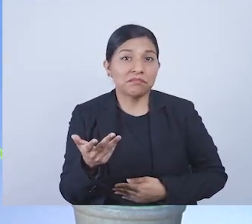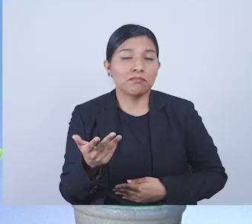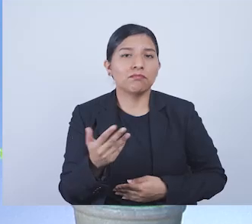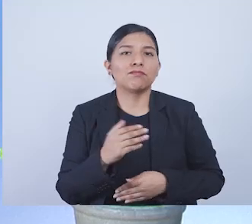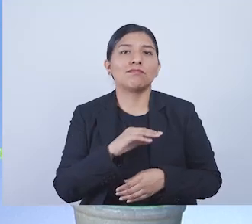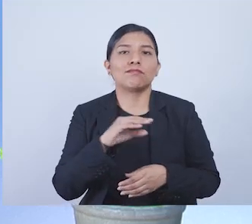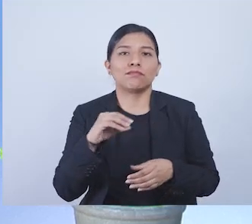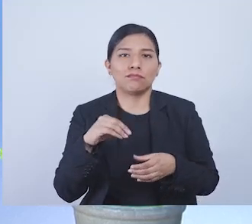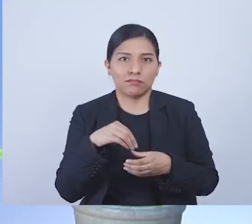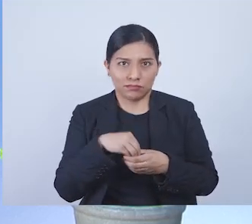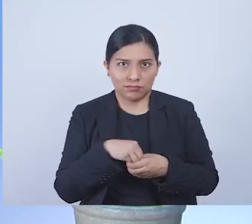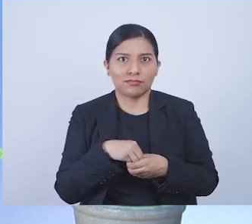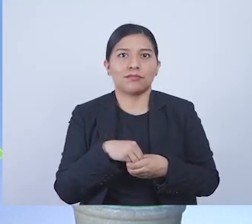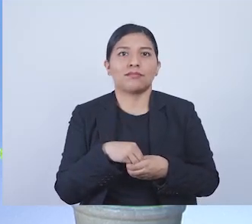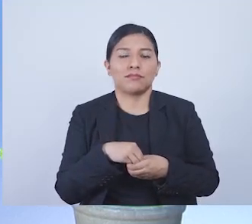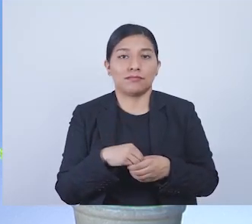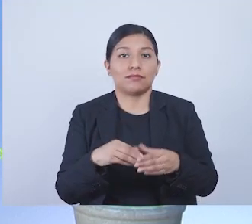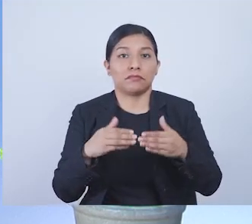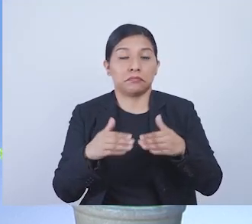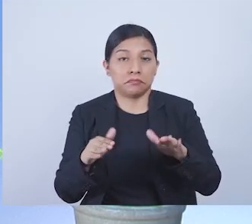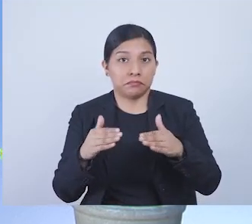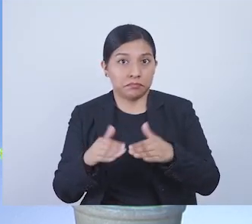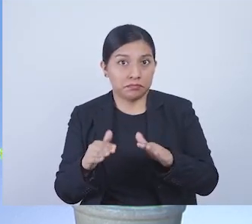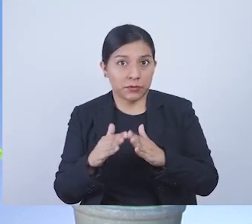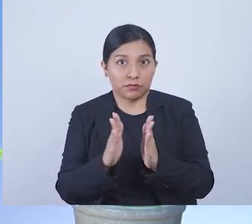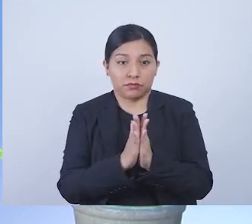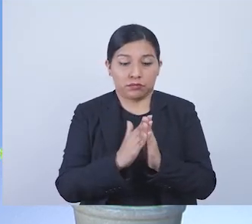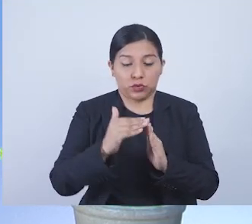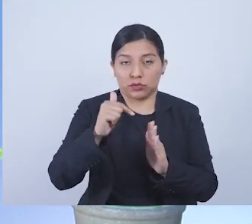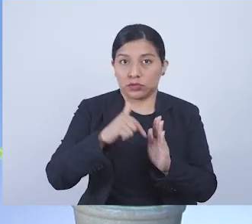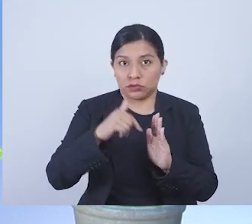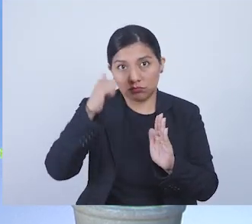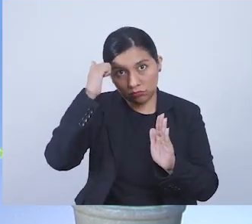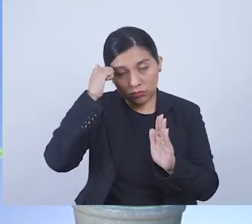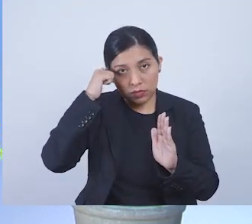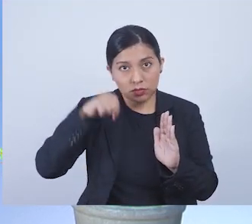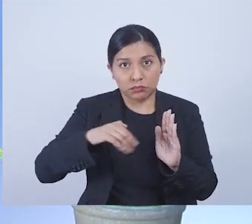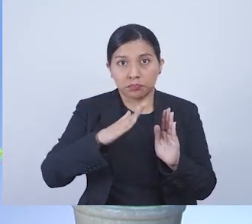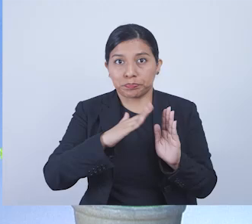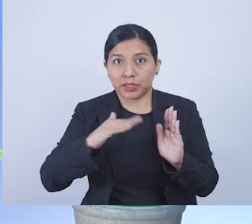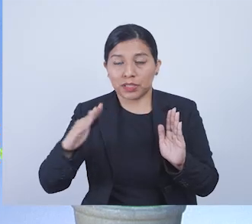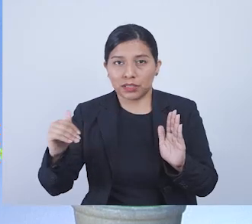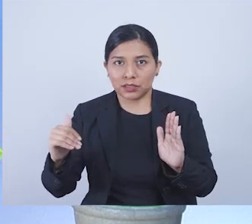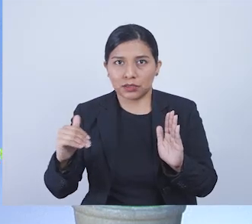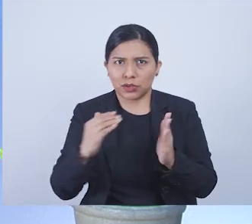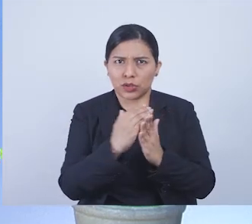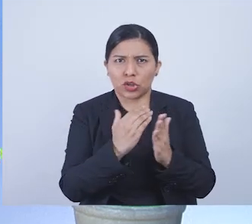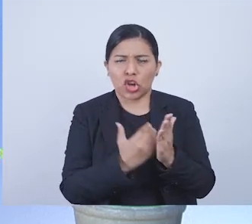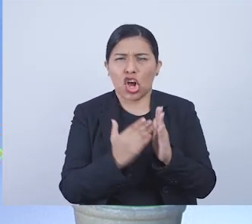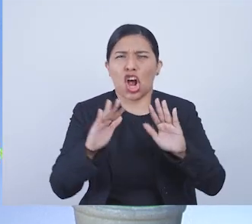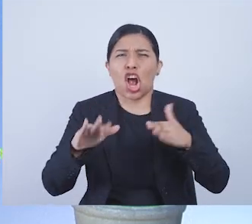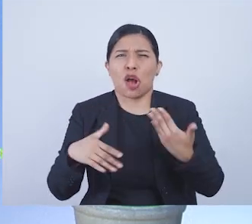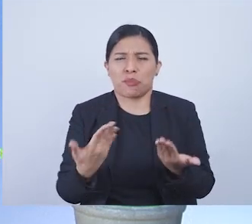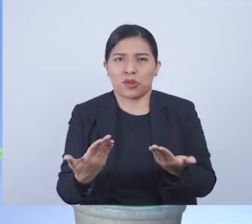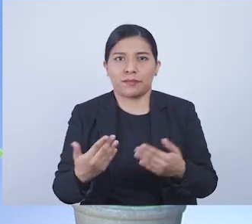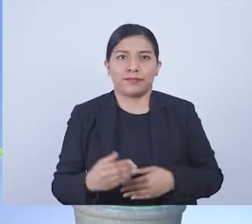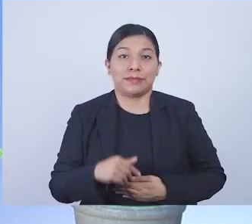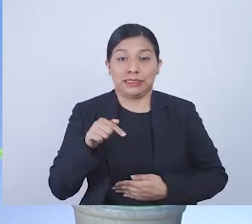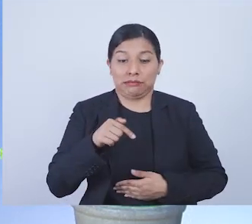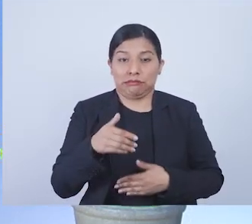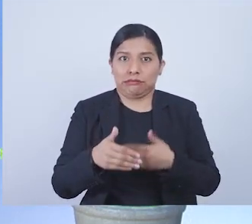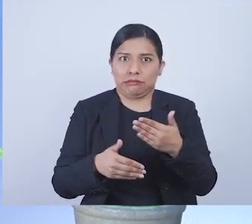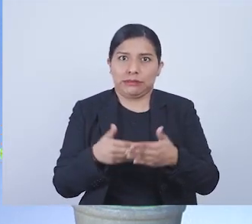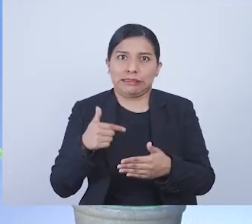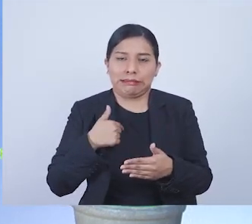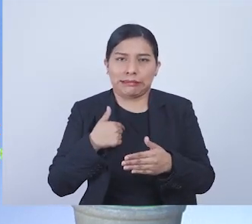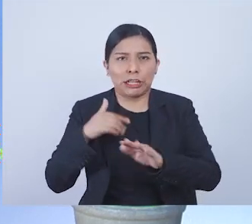incluida en los programas de estudio en nuestro país. Para iniciar este proceso o esta historia